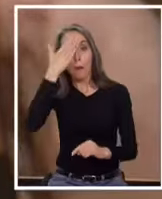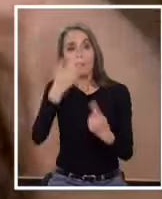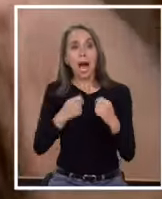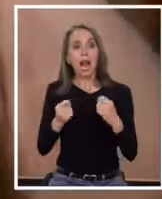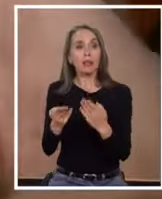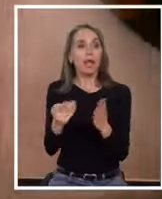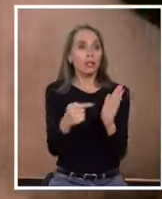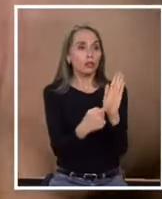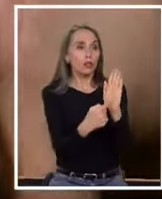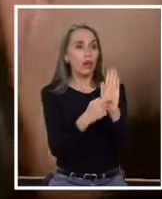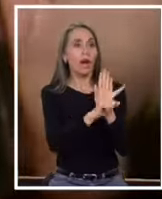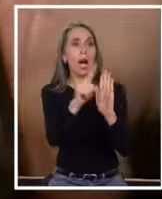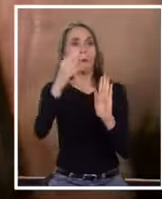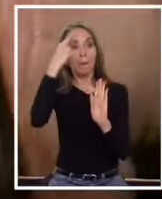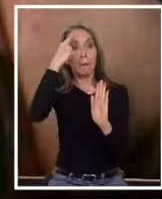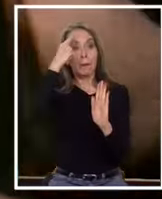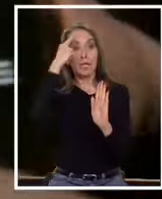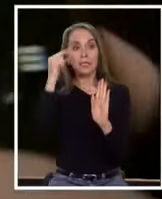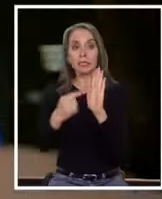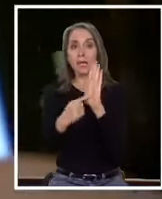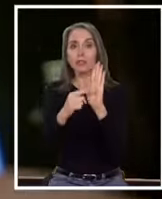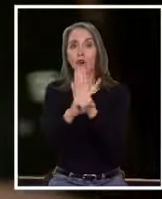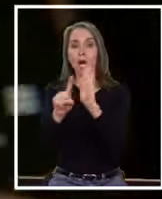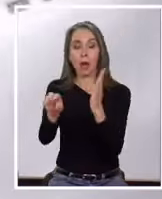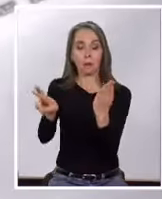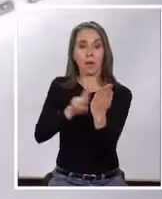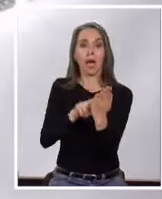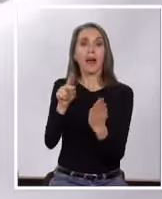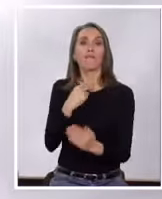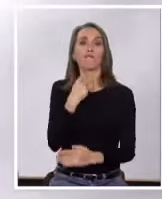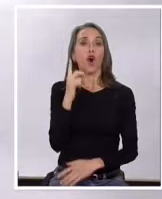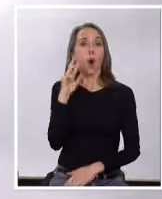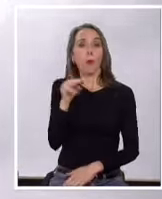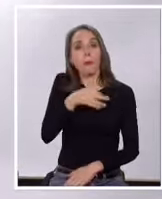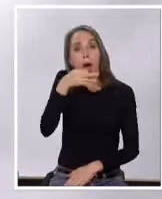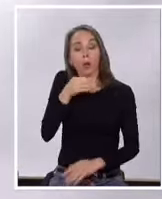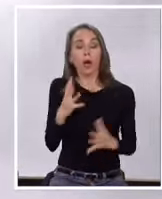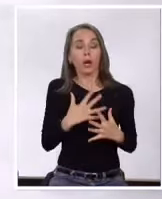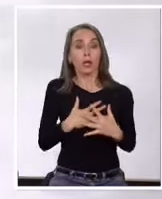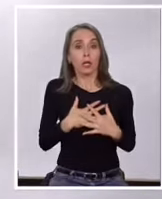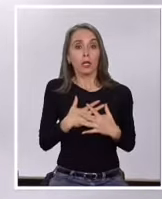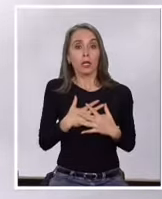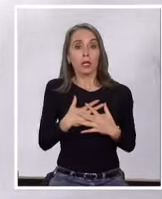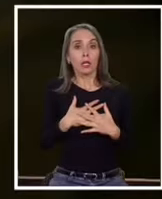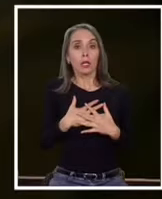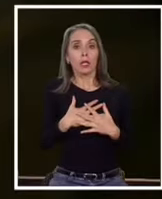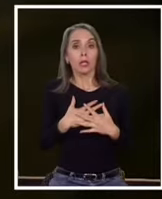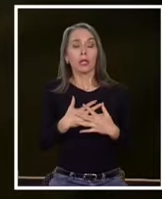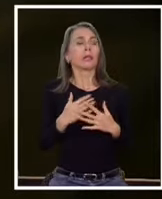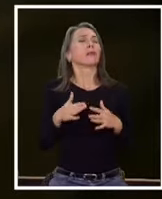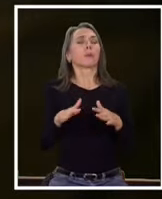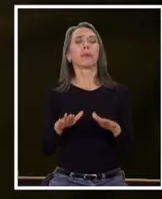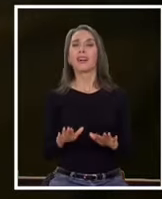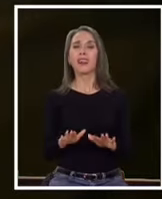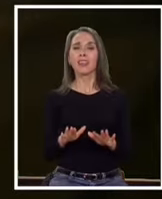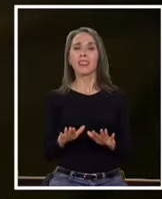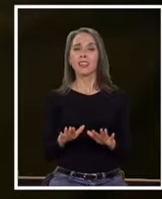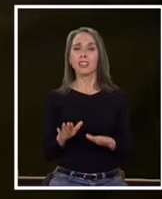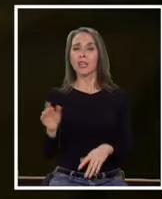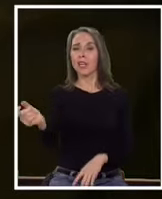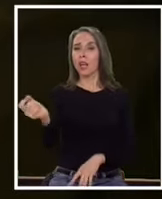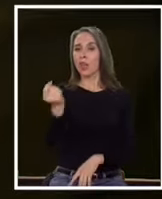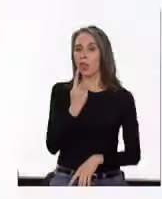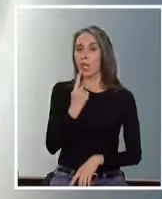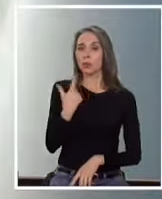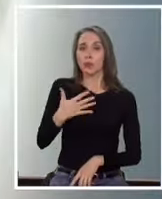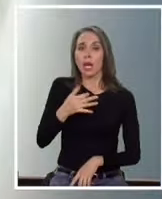esto. Jamás pensé que podía ocurrir una cosa así. Es el relato de una madre aún impactada, todavía perpleja, nos cuenta sobre una denuncia